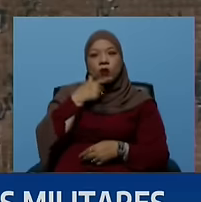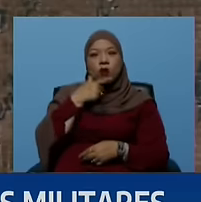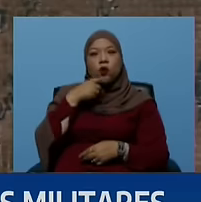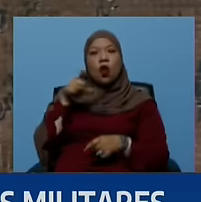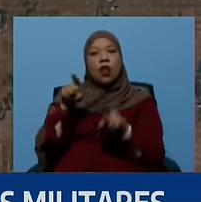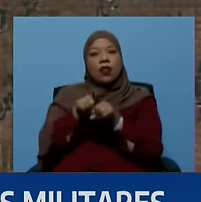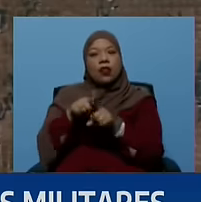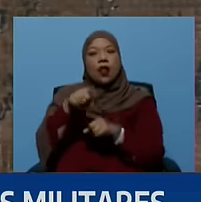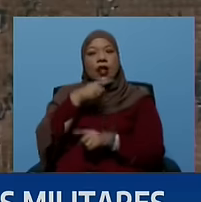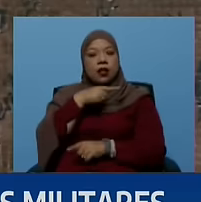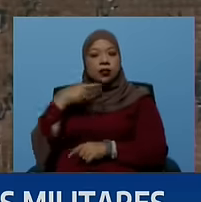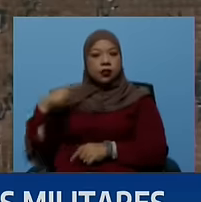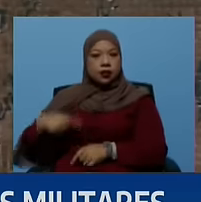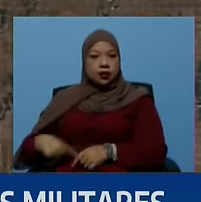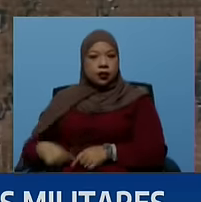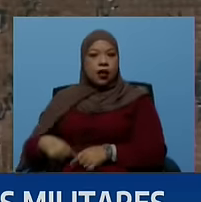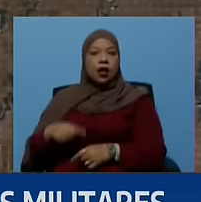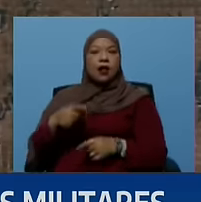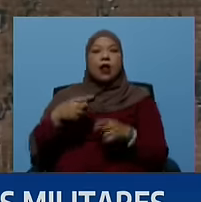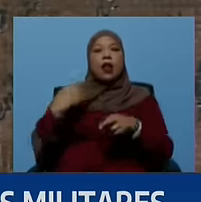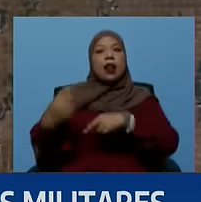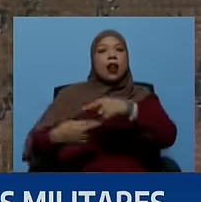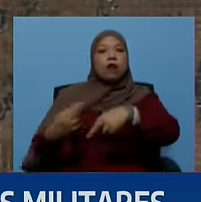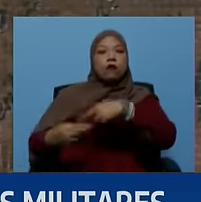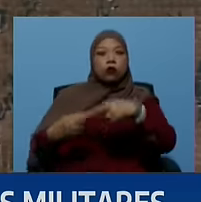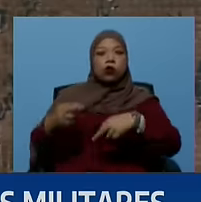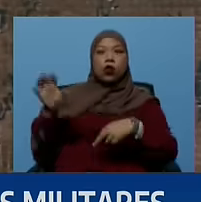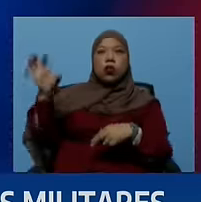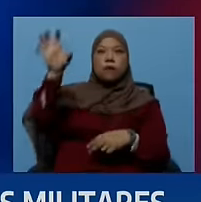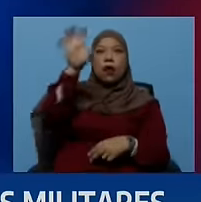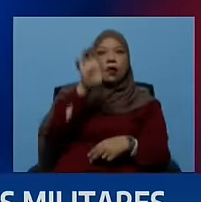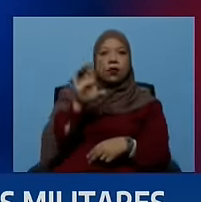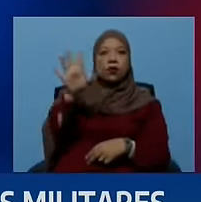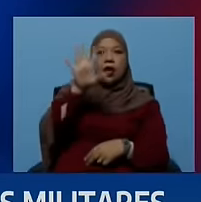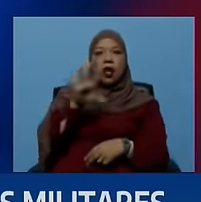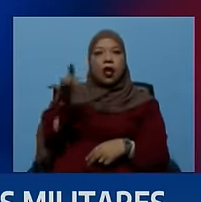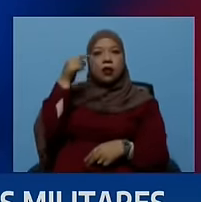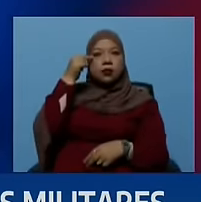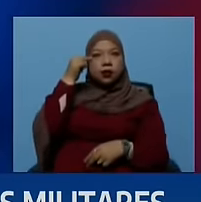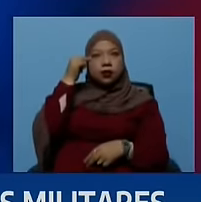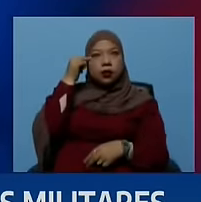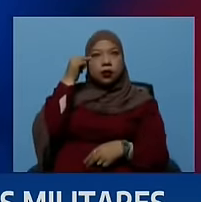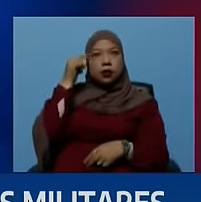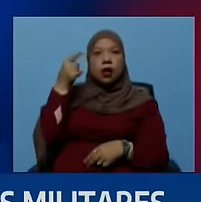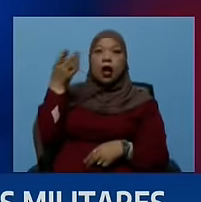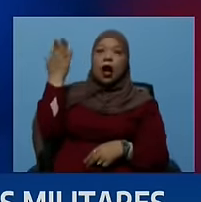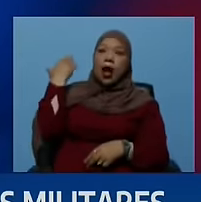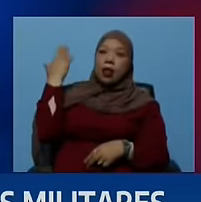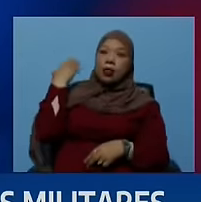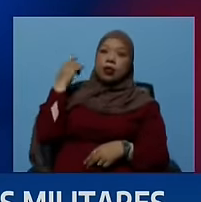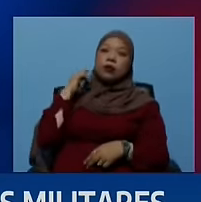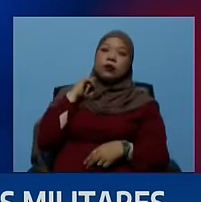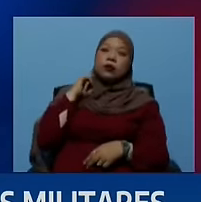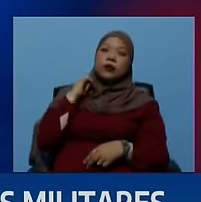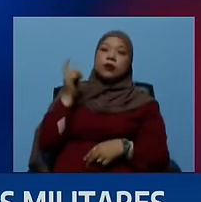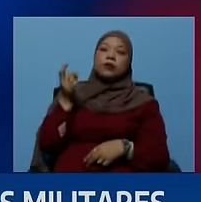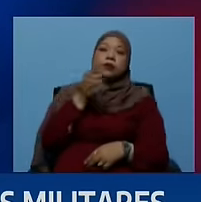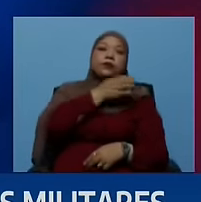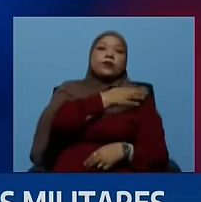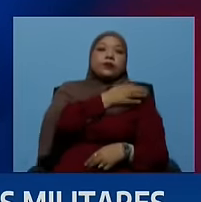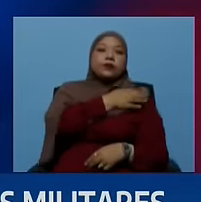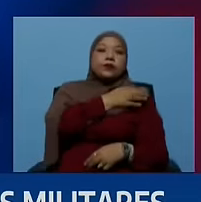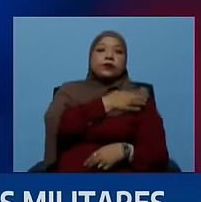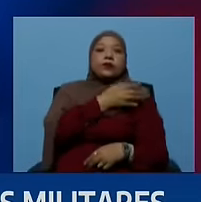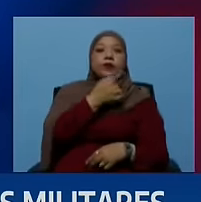revolución china le decía padrino que en aquella época la izquierda venezolana y la